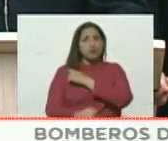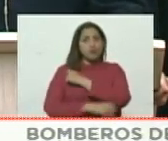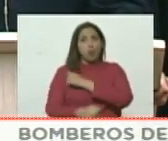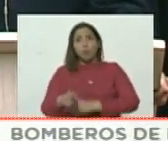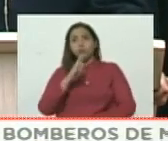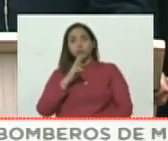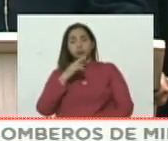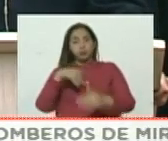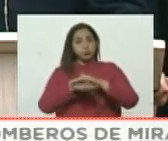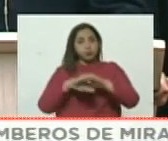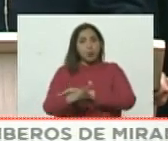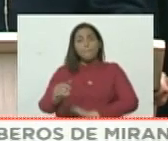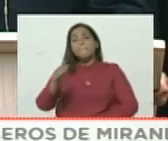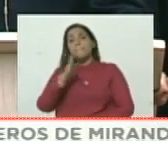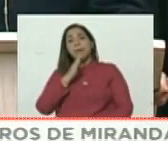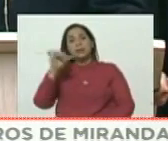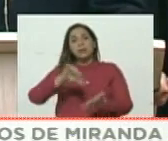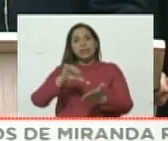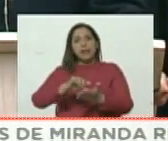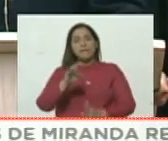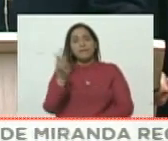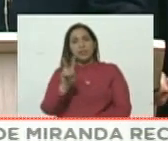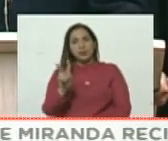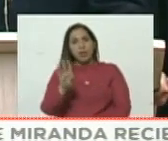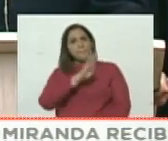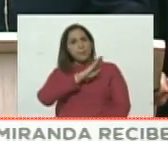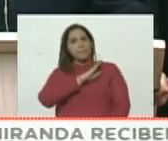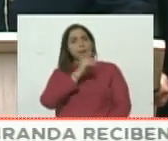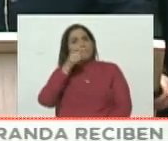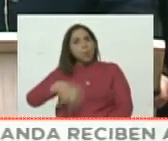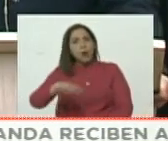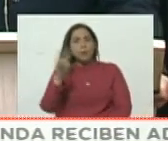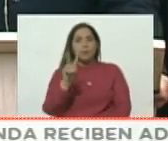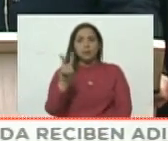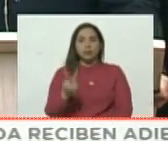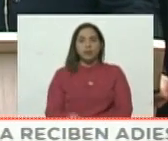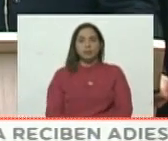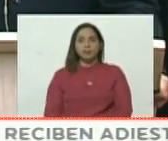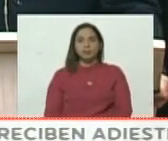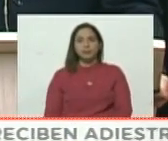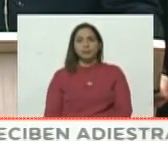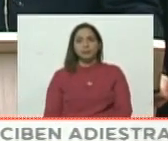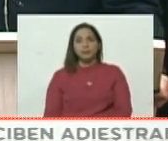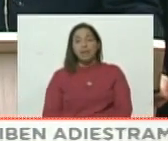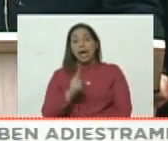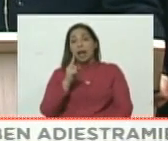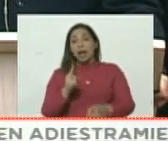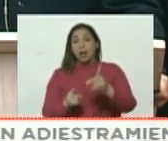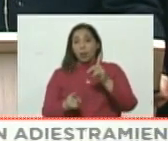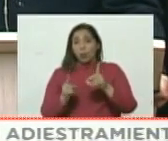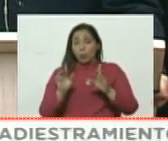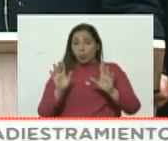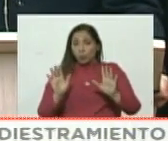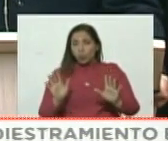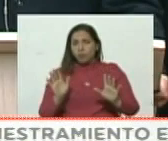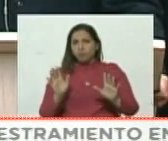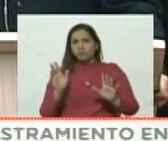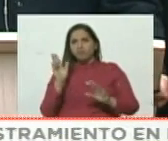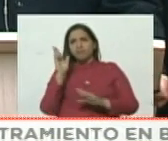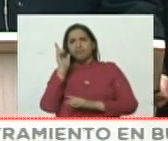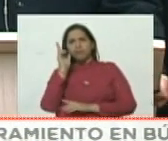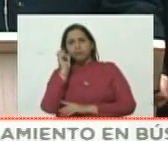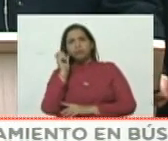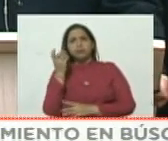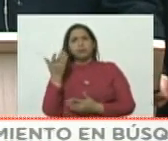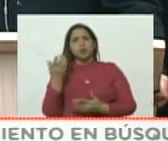Banco Central de Venezuela que le pertenecen a las venezolanas y a los venezolanos. Algunos podíamos